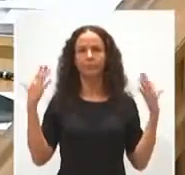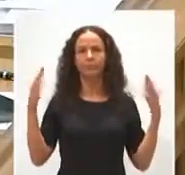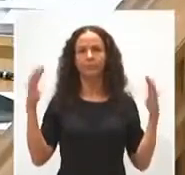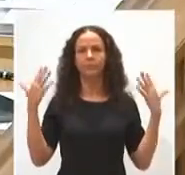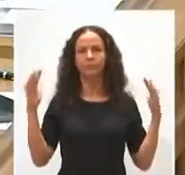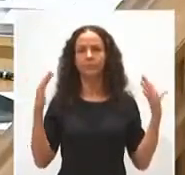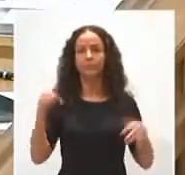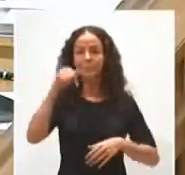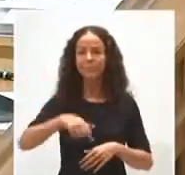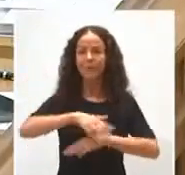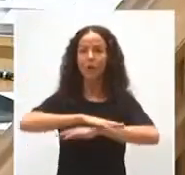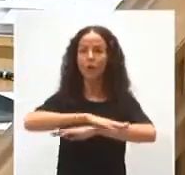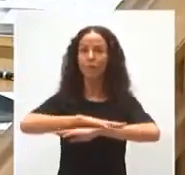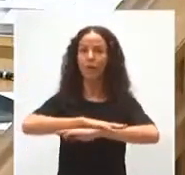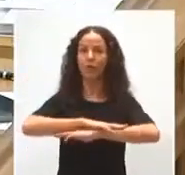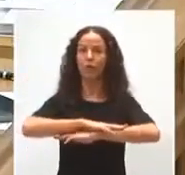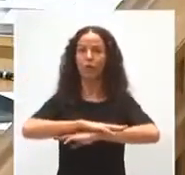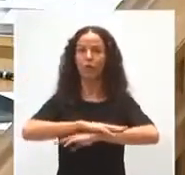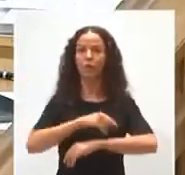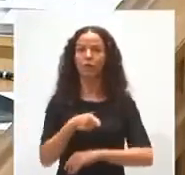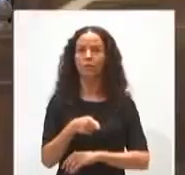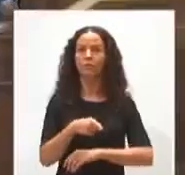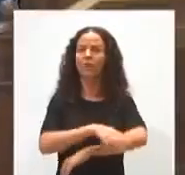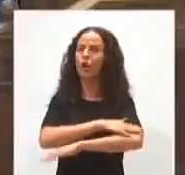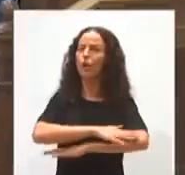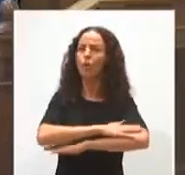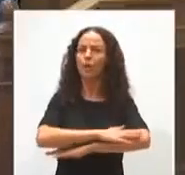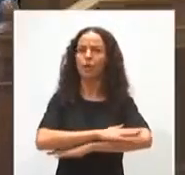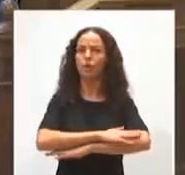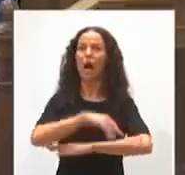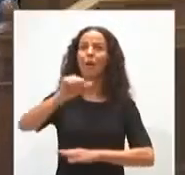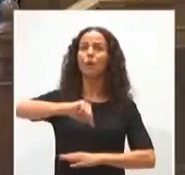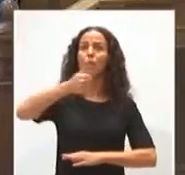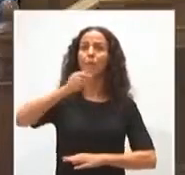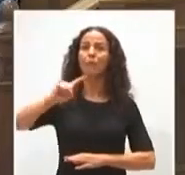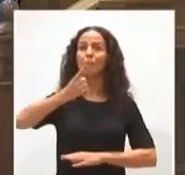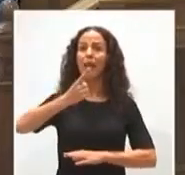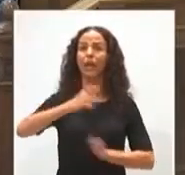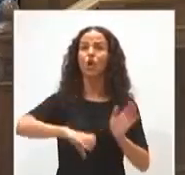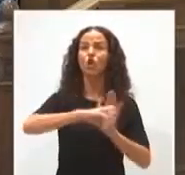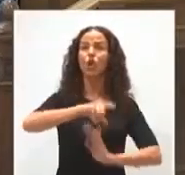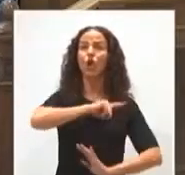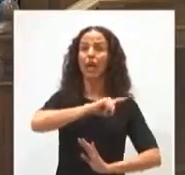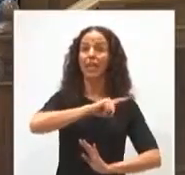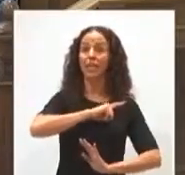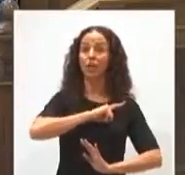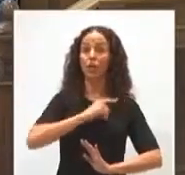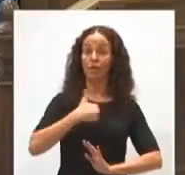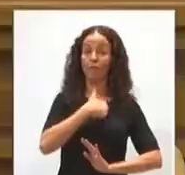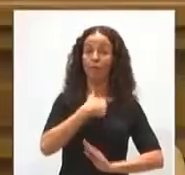este es el gobierno es el gobierno que aprobó el primer código ético de los cargos públicos